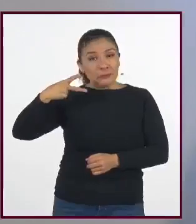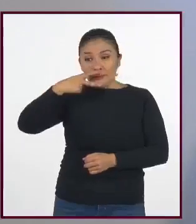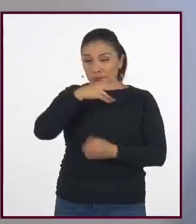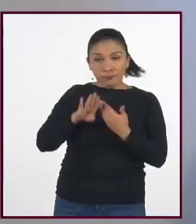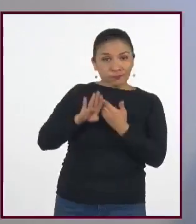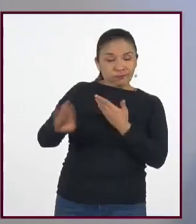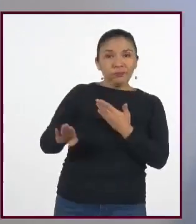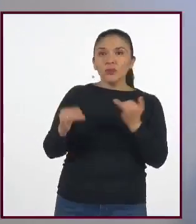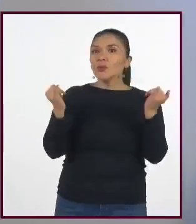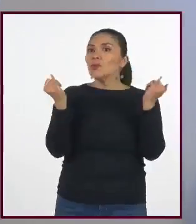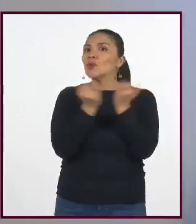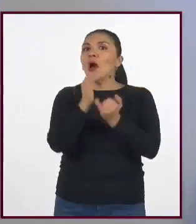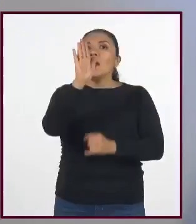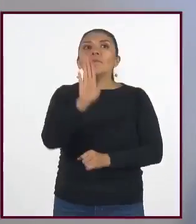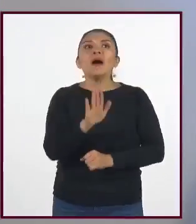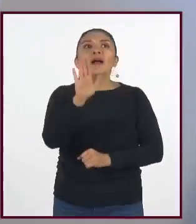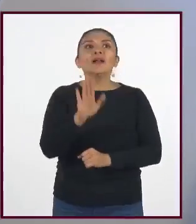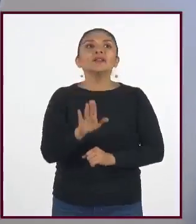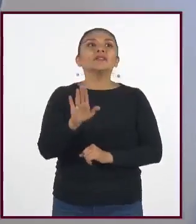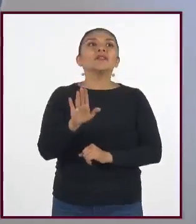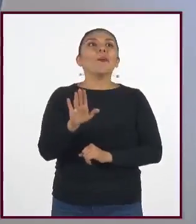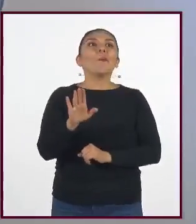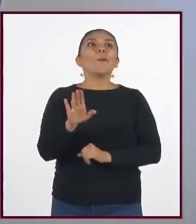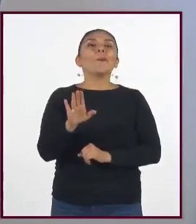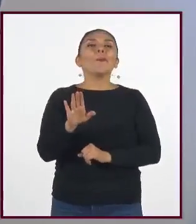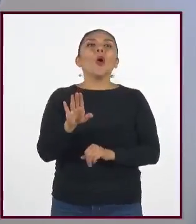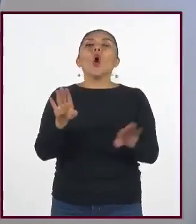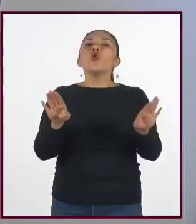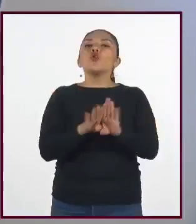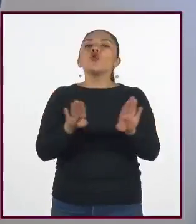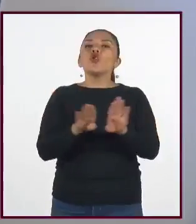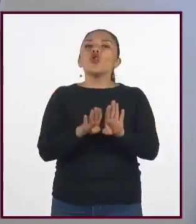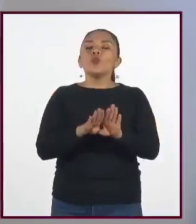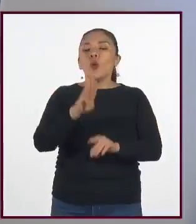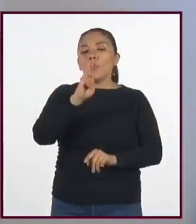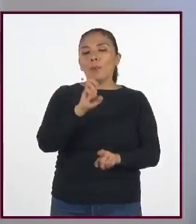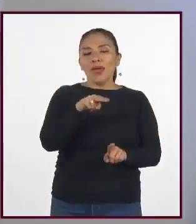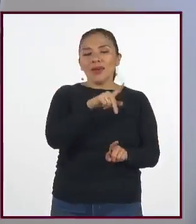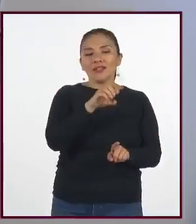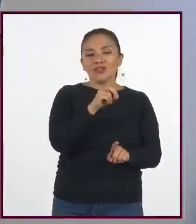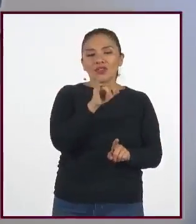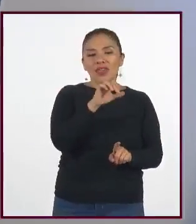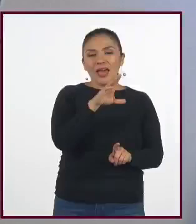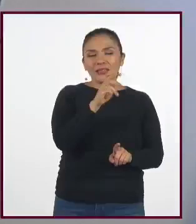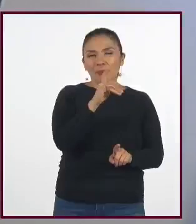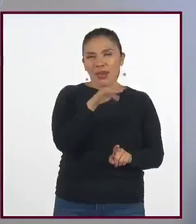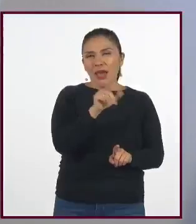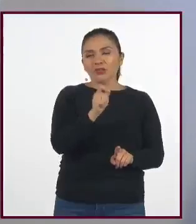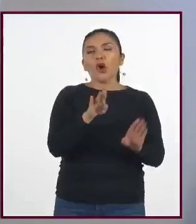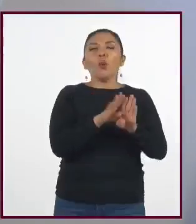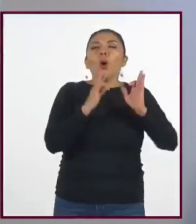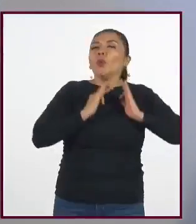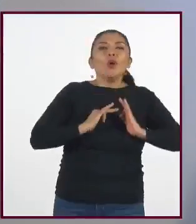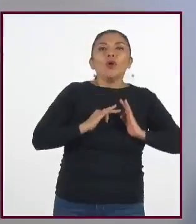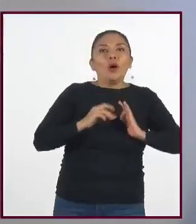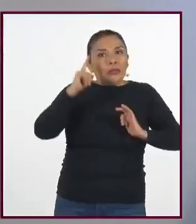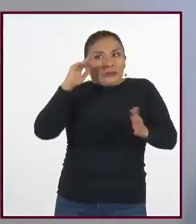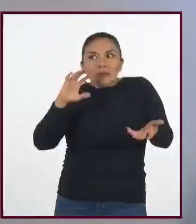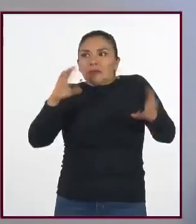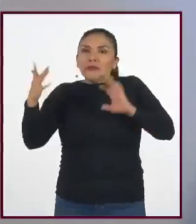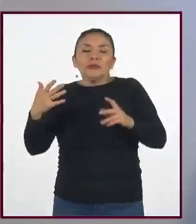son parecidos, son lo contrario a lo que causa una benzodiazepina. En lugar de relajación están hiperactivos, no pueden